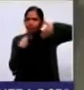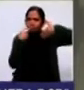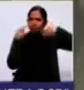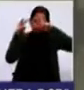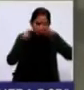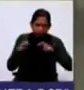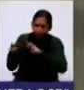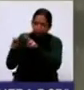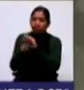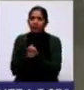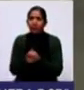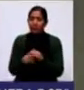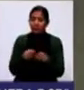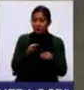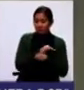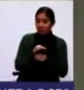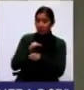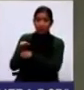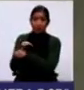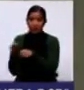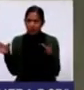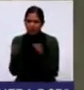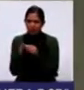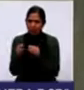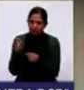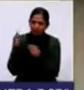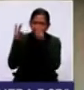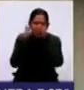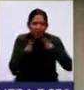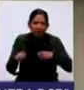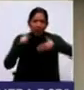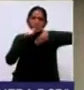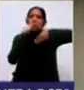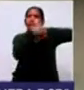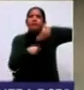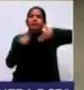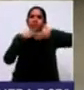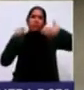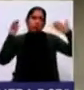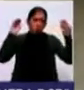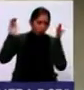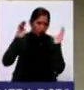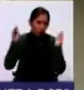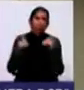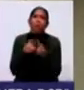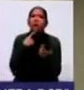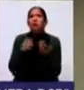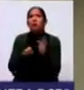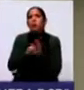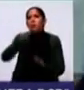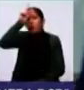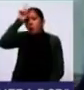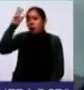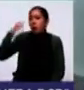interministerial sobre la comparación que se hace en relación a otros países, caso Perú, caso